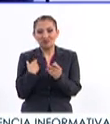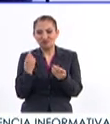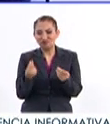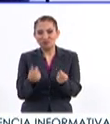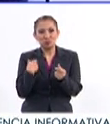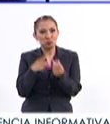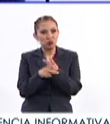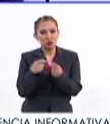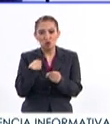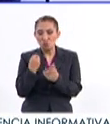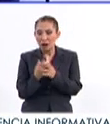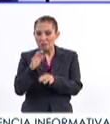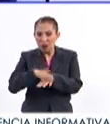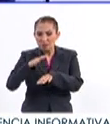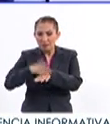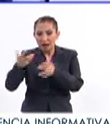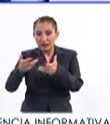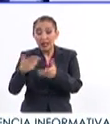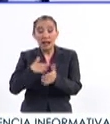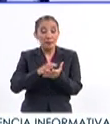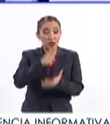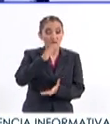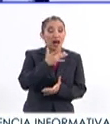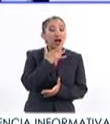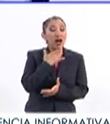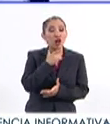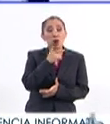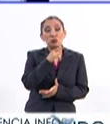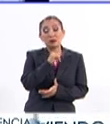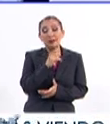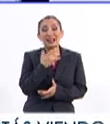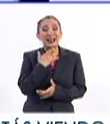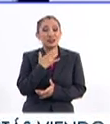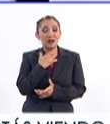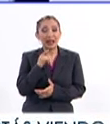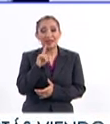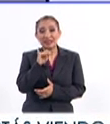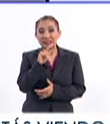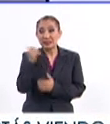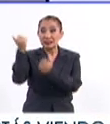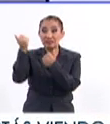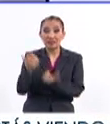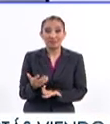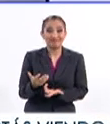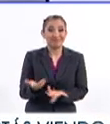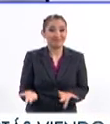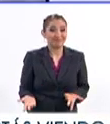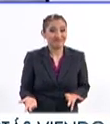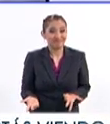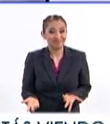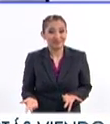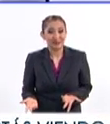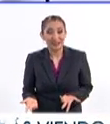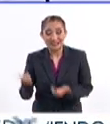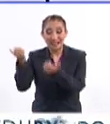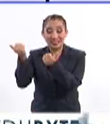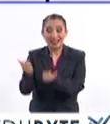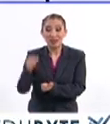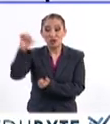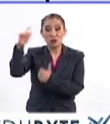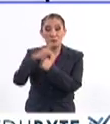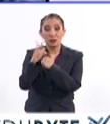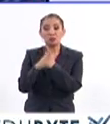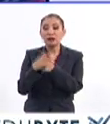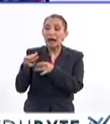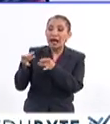sin duda sabemos que la mayor cantidad del combustible, principalmente gasolina y diésel, se importa. Entonces, se importa porque tiene